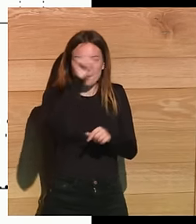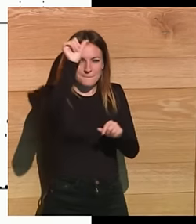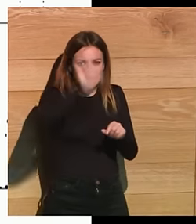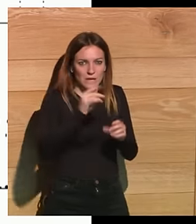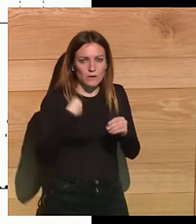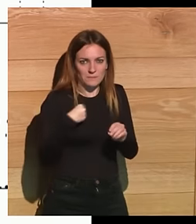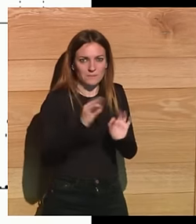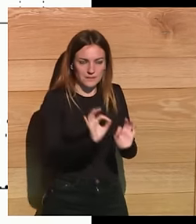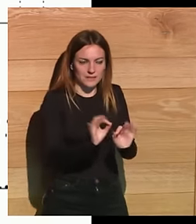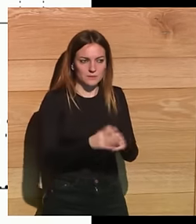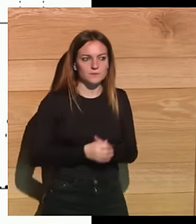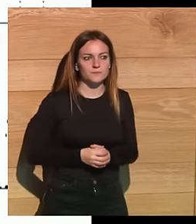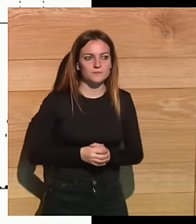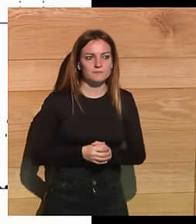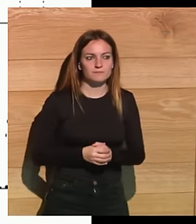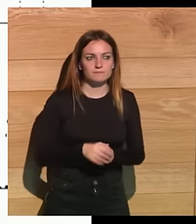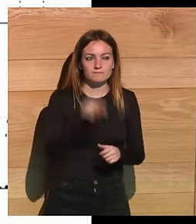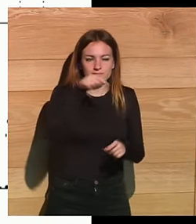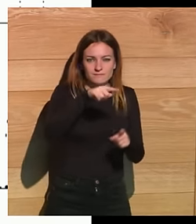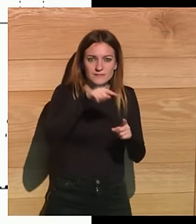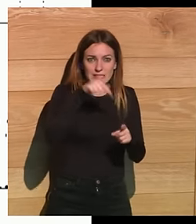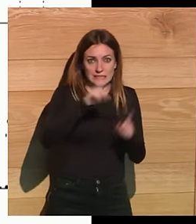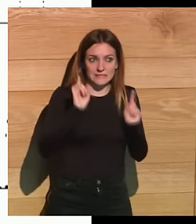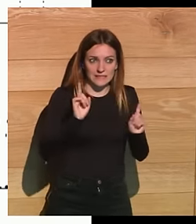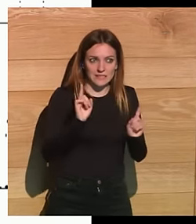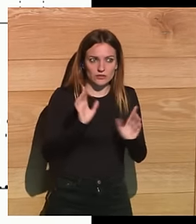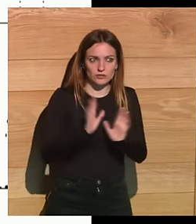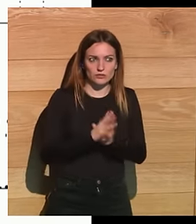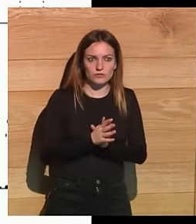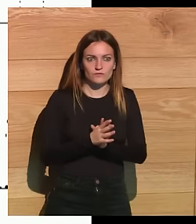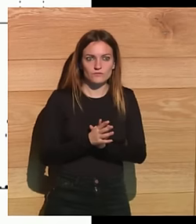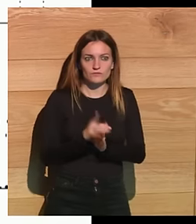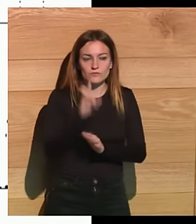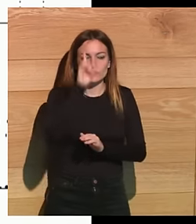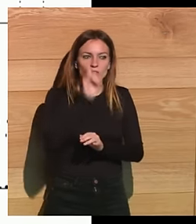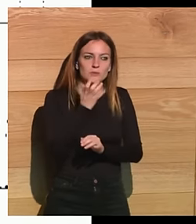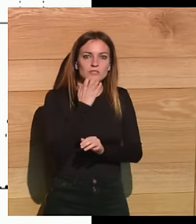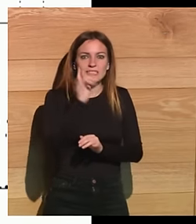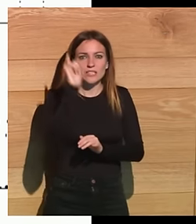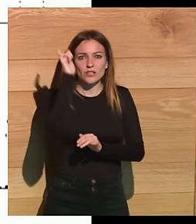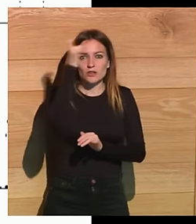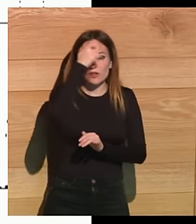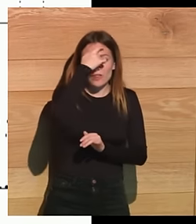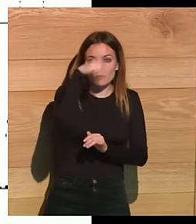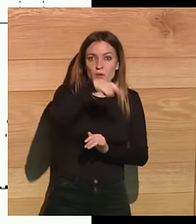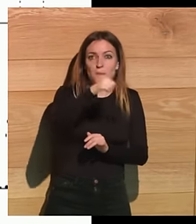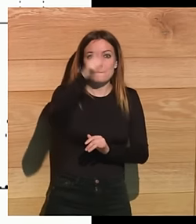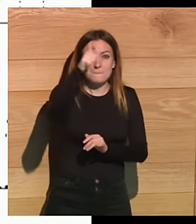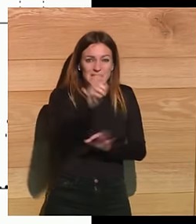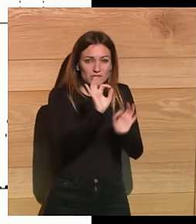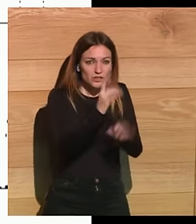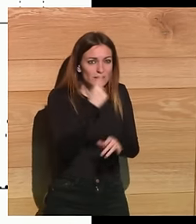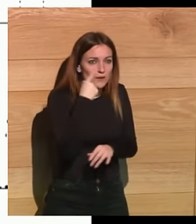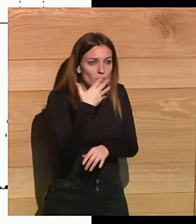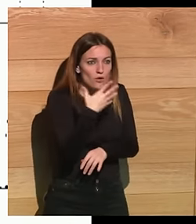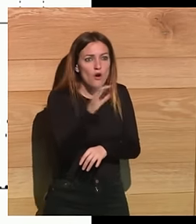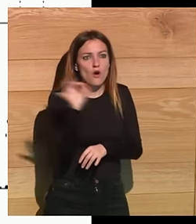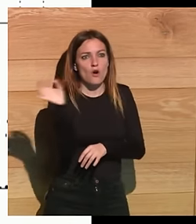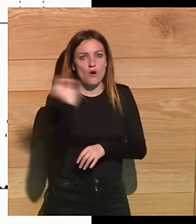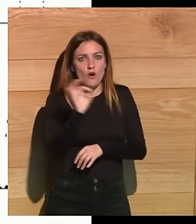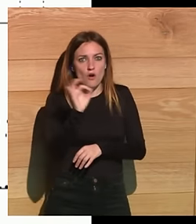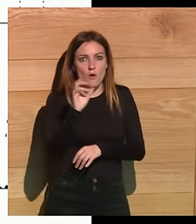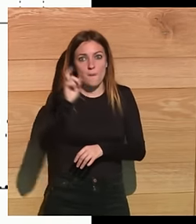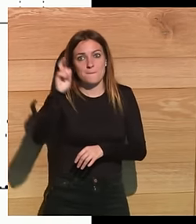película. Y en este caso, no sabemos exactamente si el concepto es Luke Skywalker